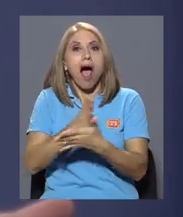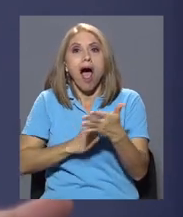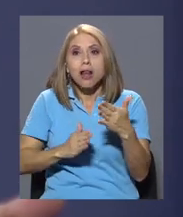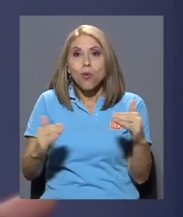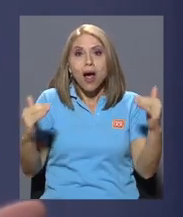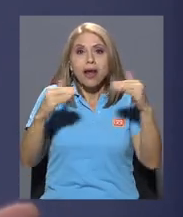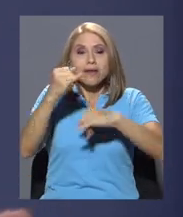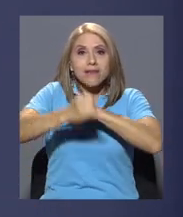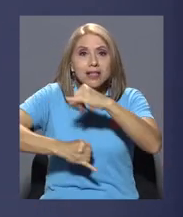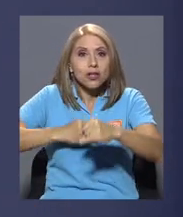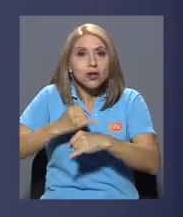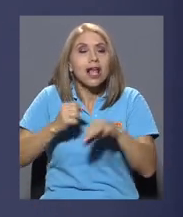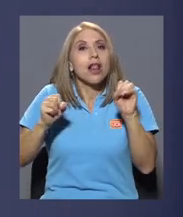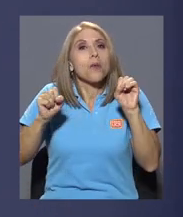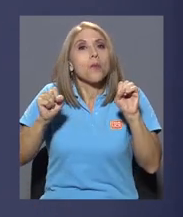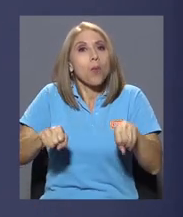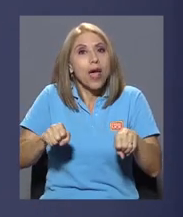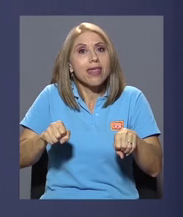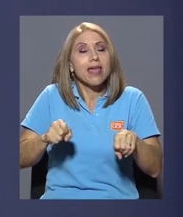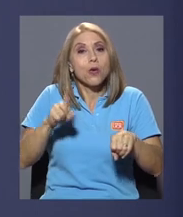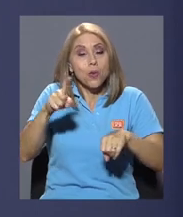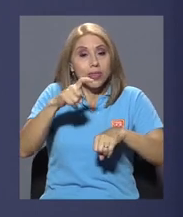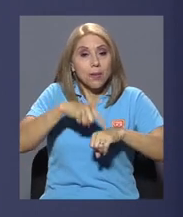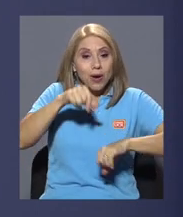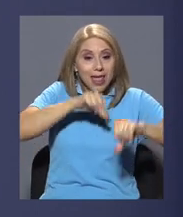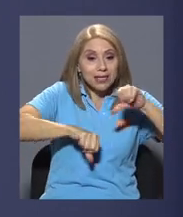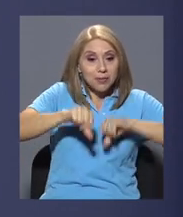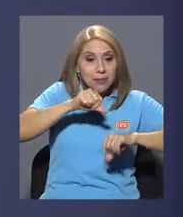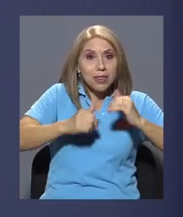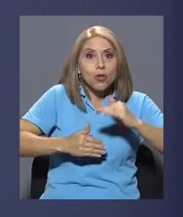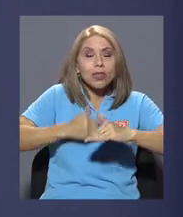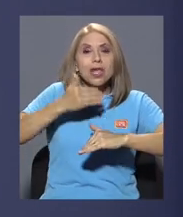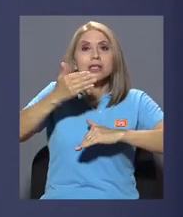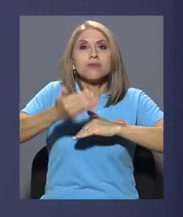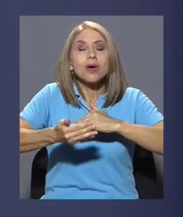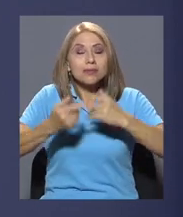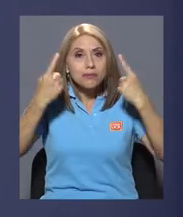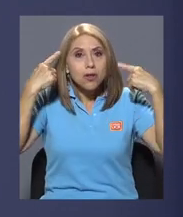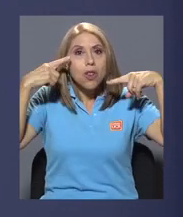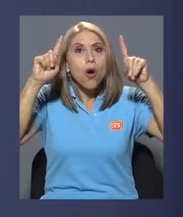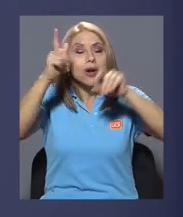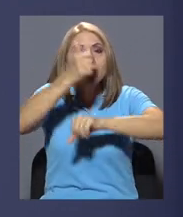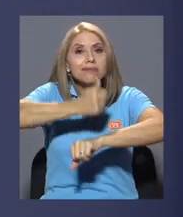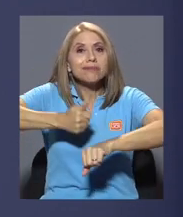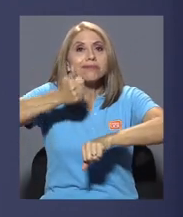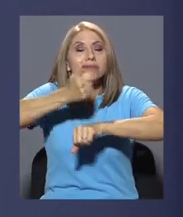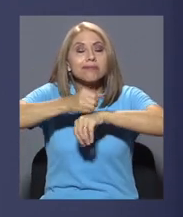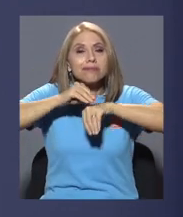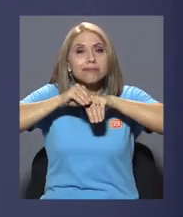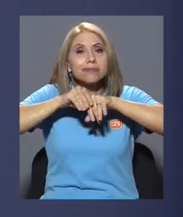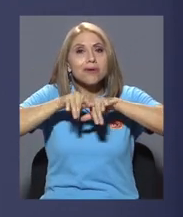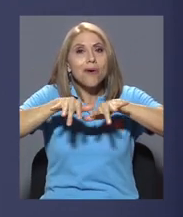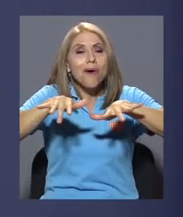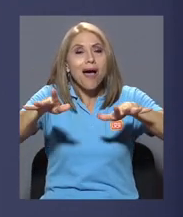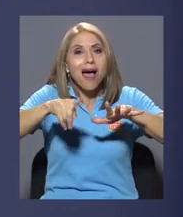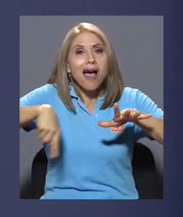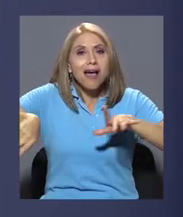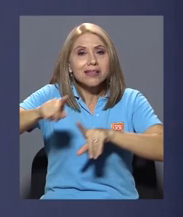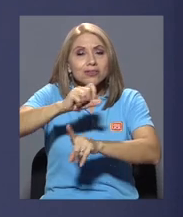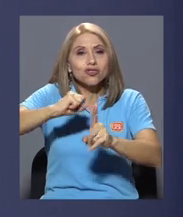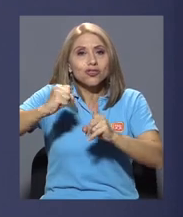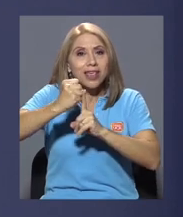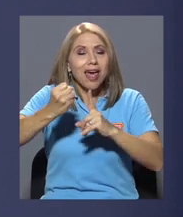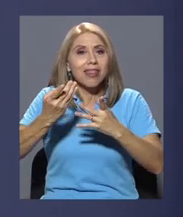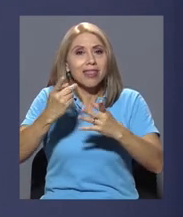pasar una temporada del experimento y lograr posicionarse en el imaginario de un grupo importante de la sociedad